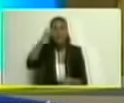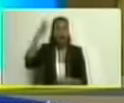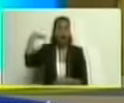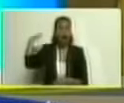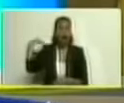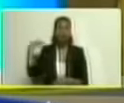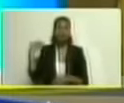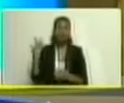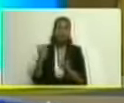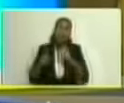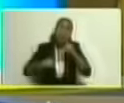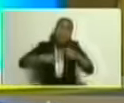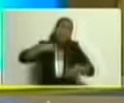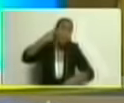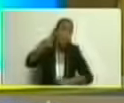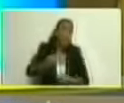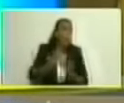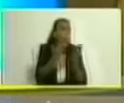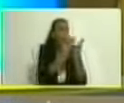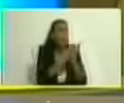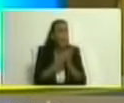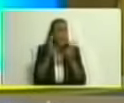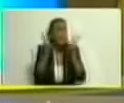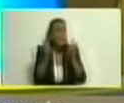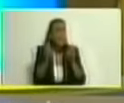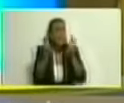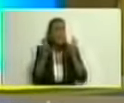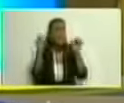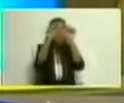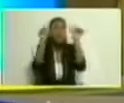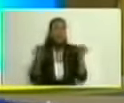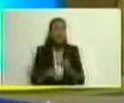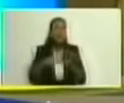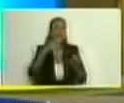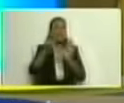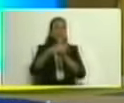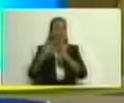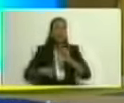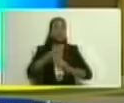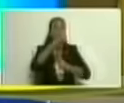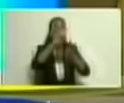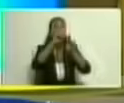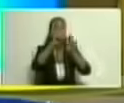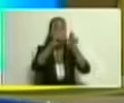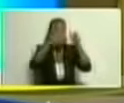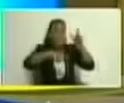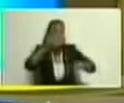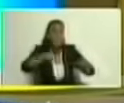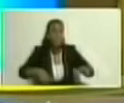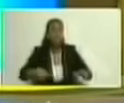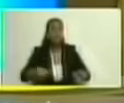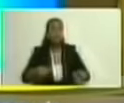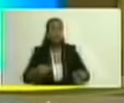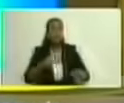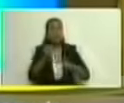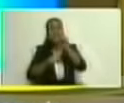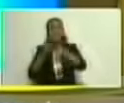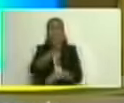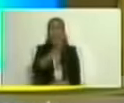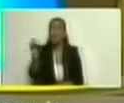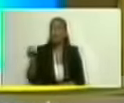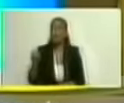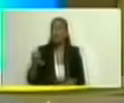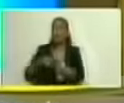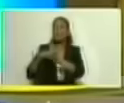a lo que después sería el sistema de derechos humanos del siglo XX, el